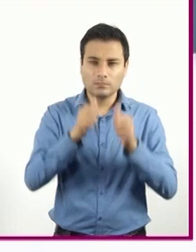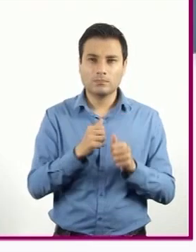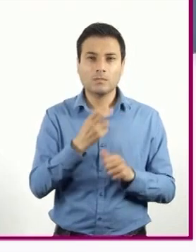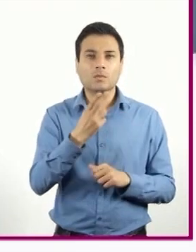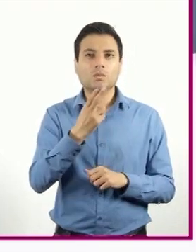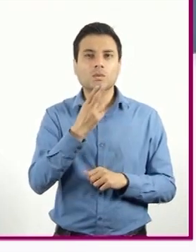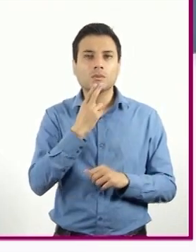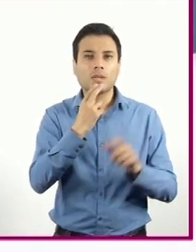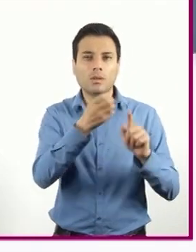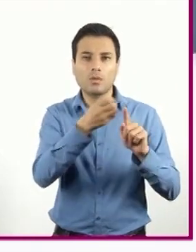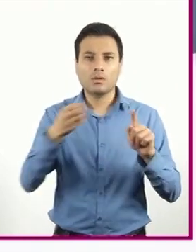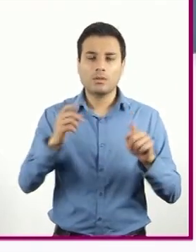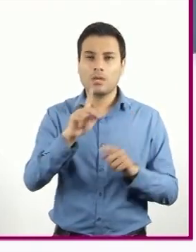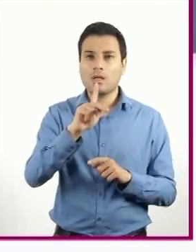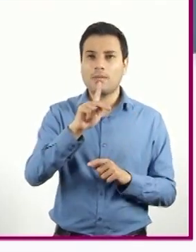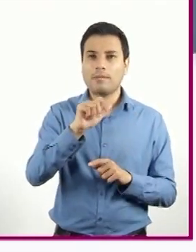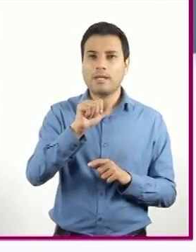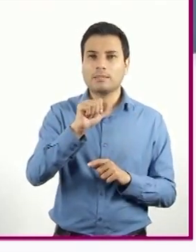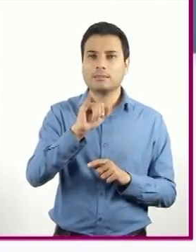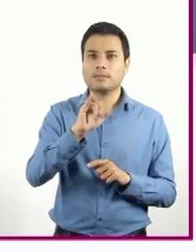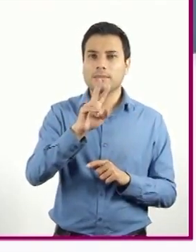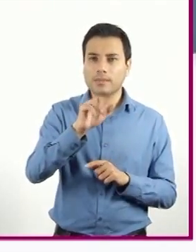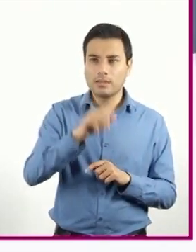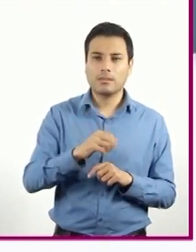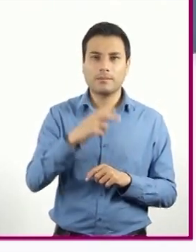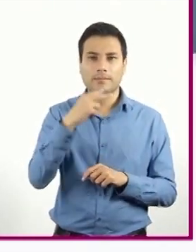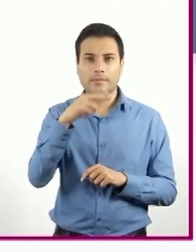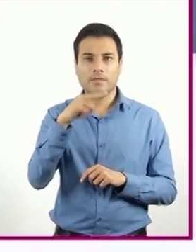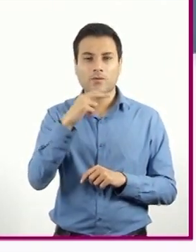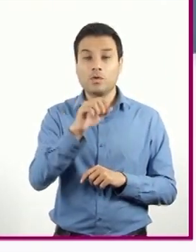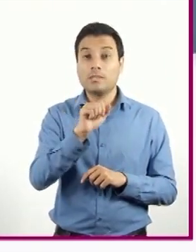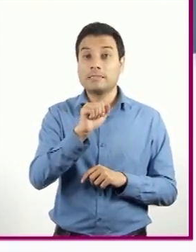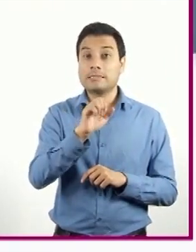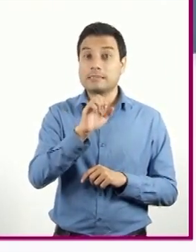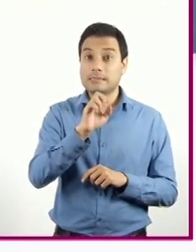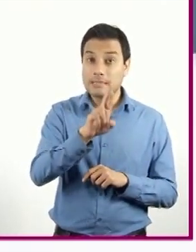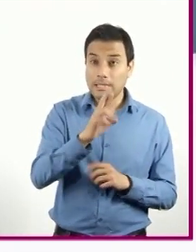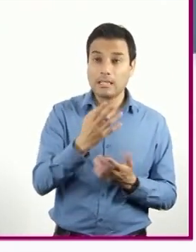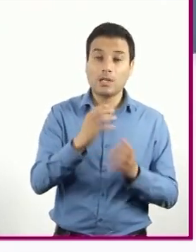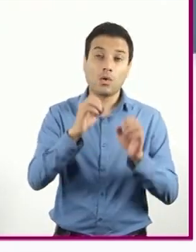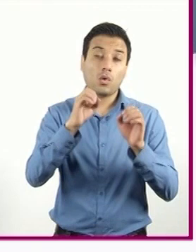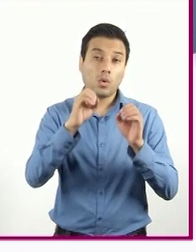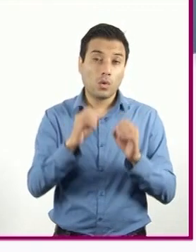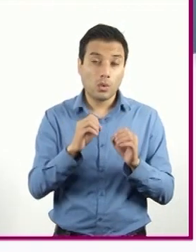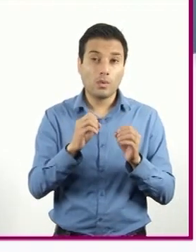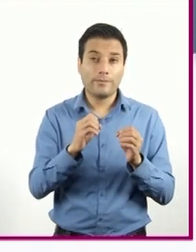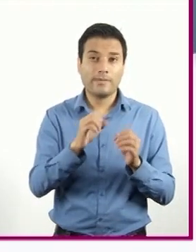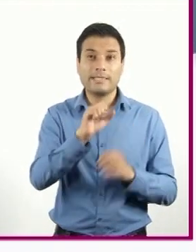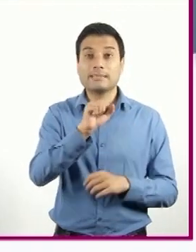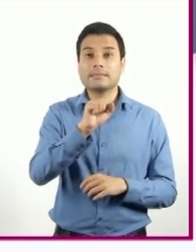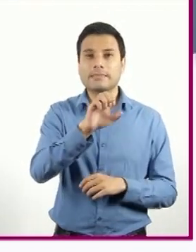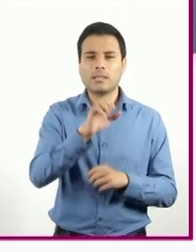construcciones pasivas con ser más participio o con la forma